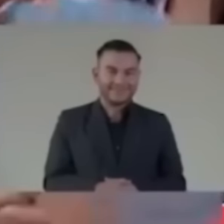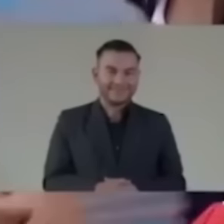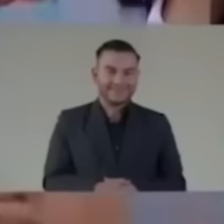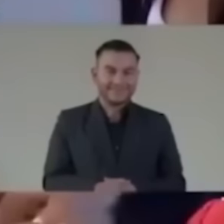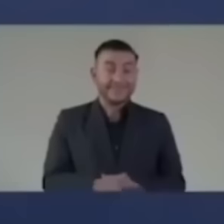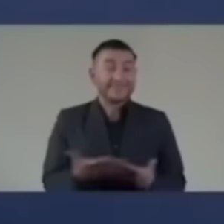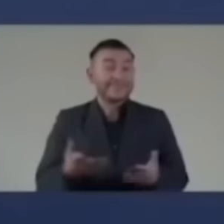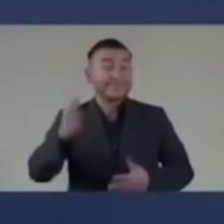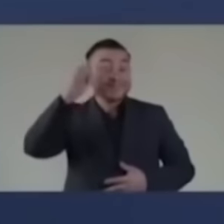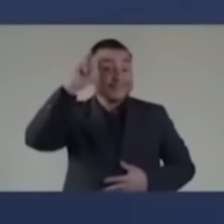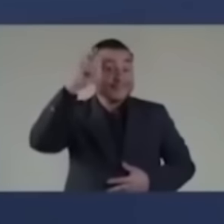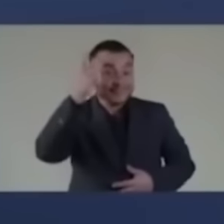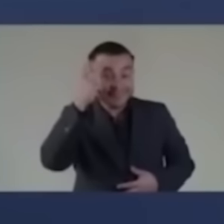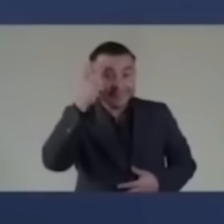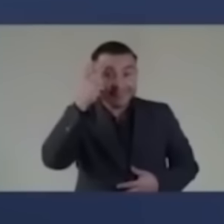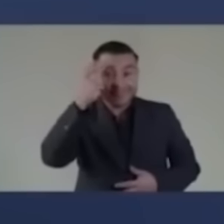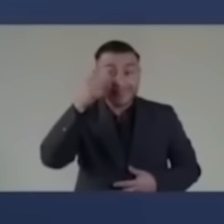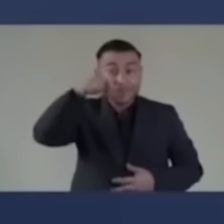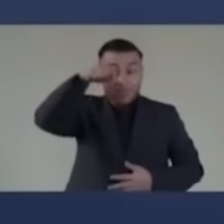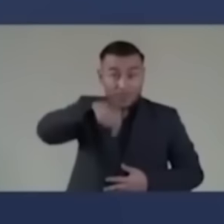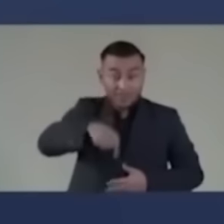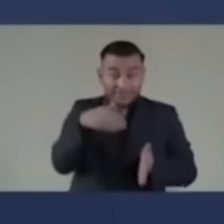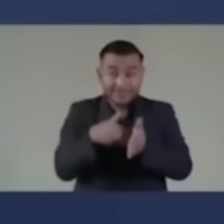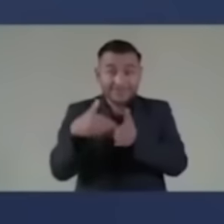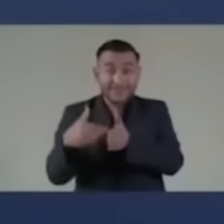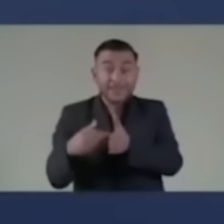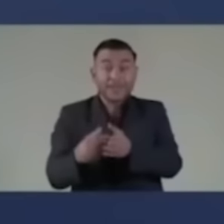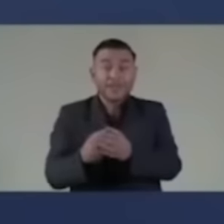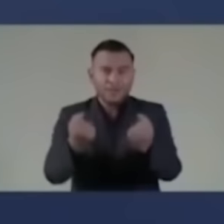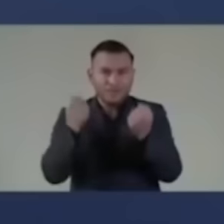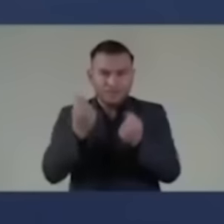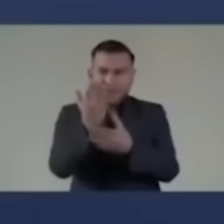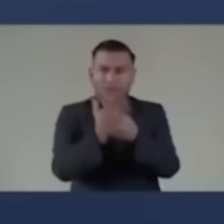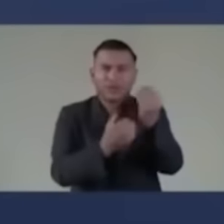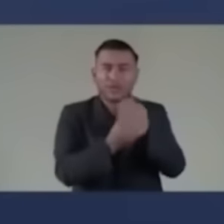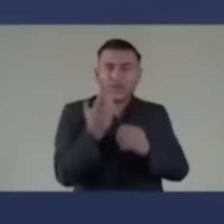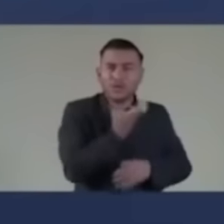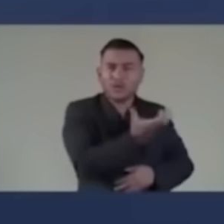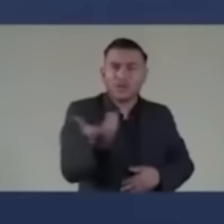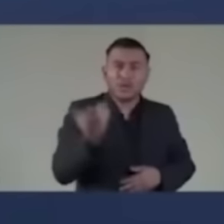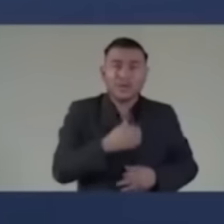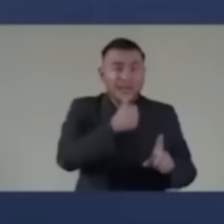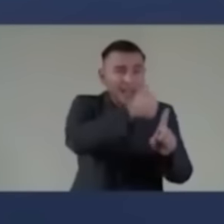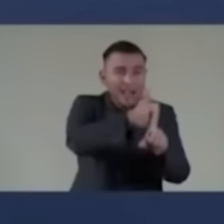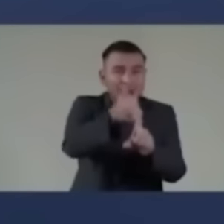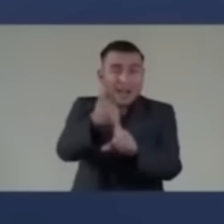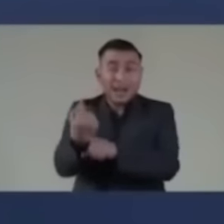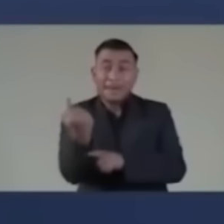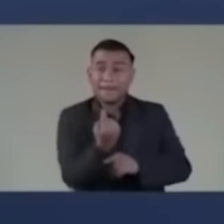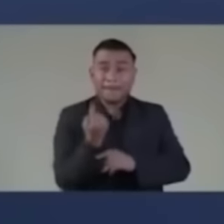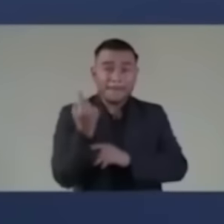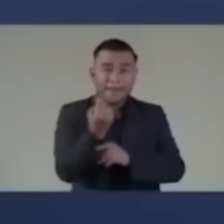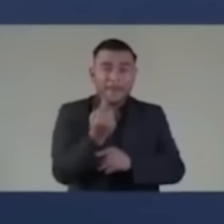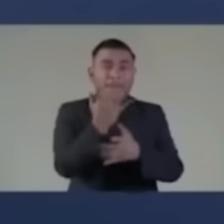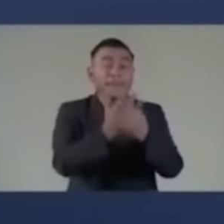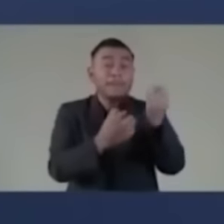Eso quiere decir que de ahora en adelante el poder está en todos nosotros, en cada uno de nosotros, en las